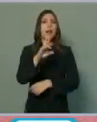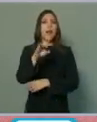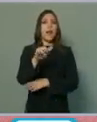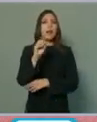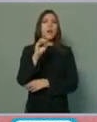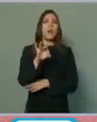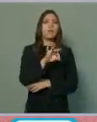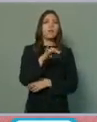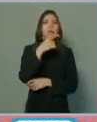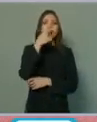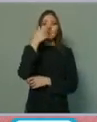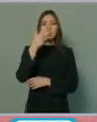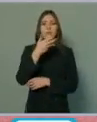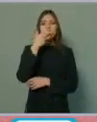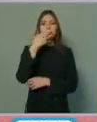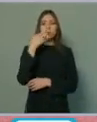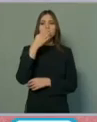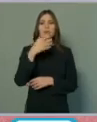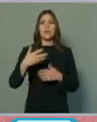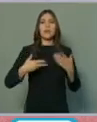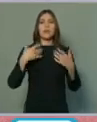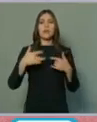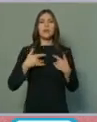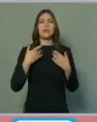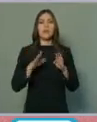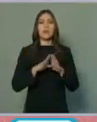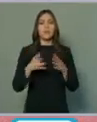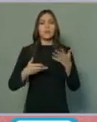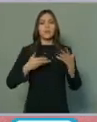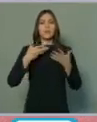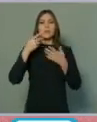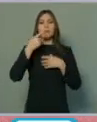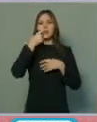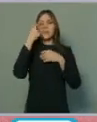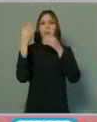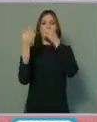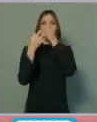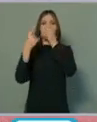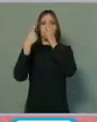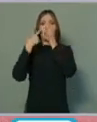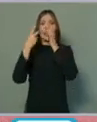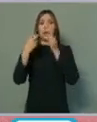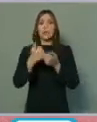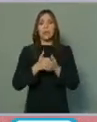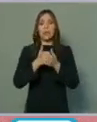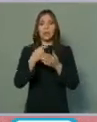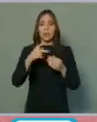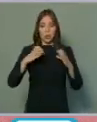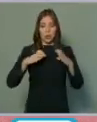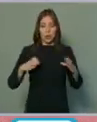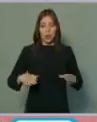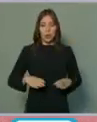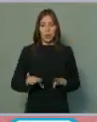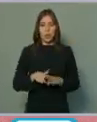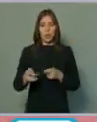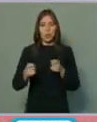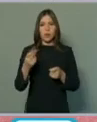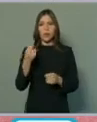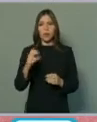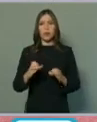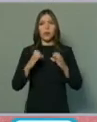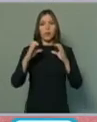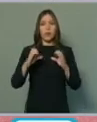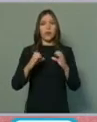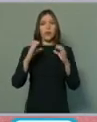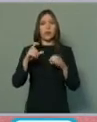huela rico y que eche a andar todos tus sentidos. Esta es una primera manera de estimular tus propias zonas erógenas y hacerlo con calma, con cuidado, desde